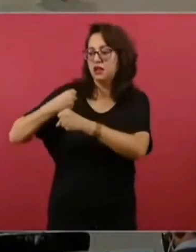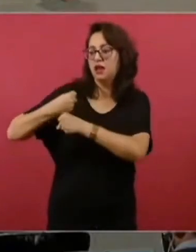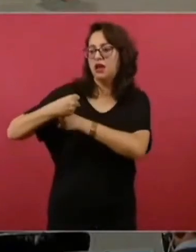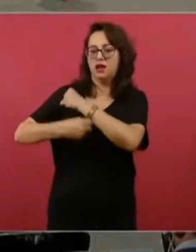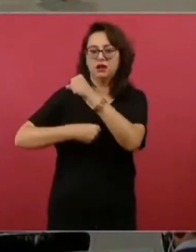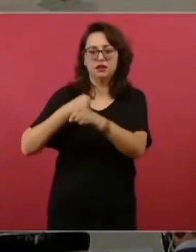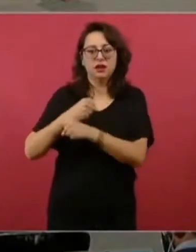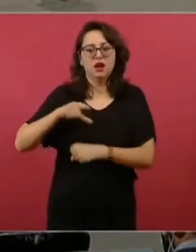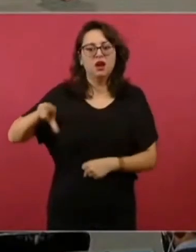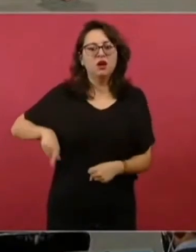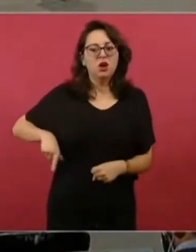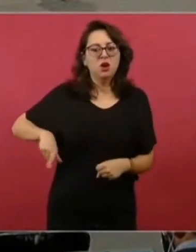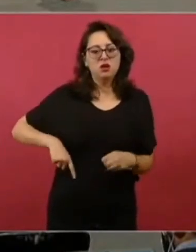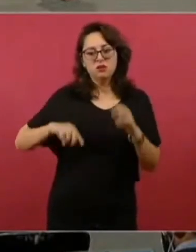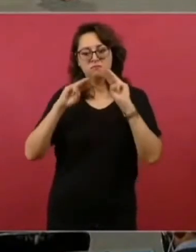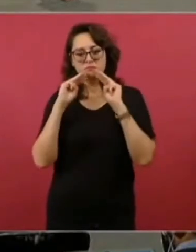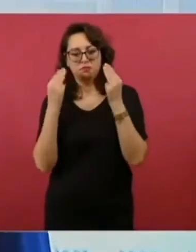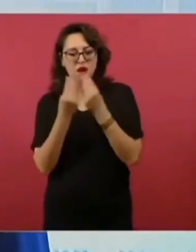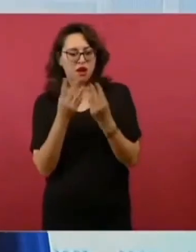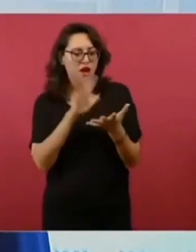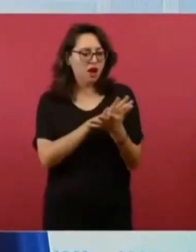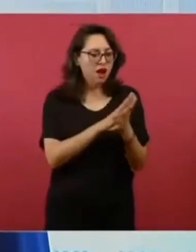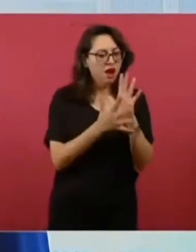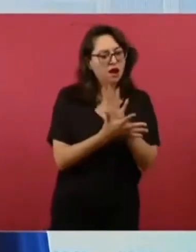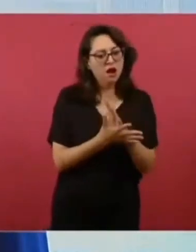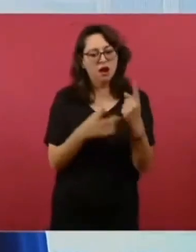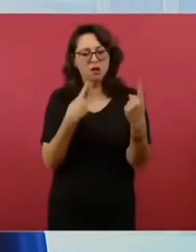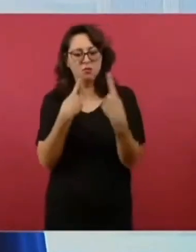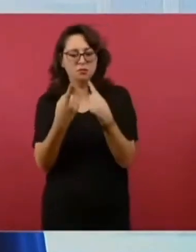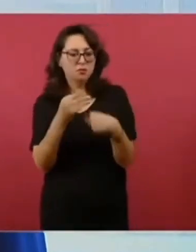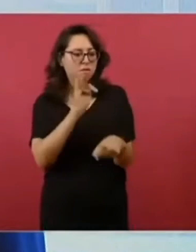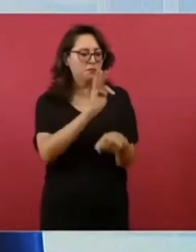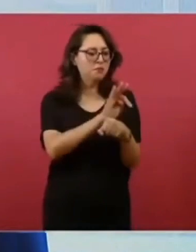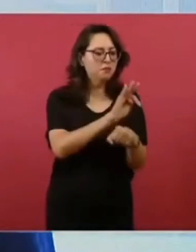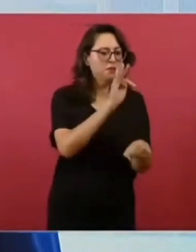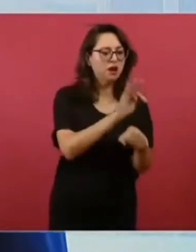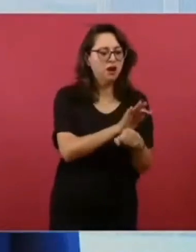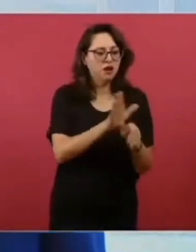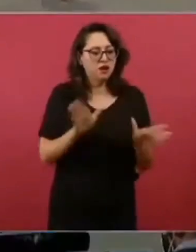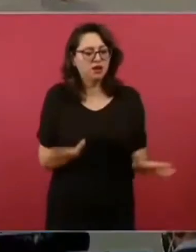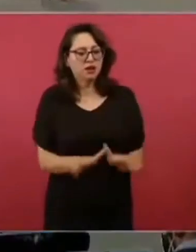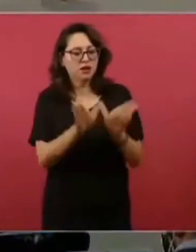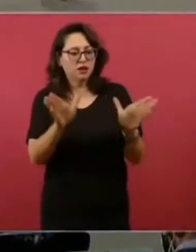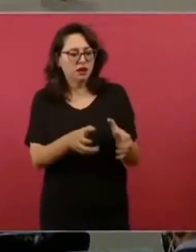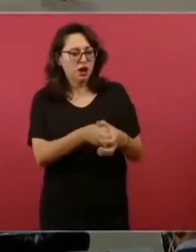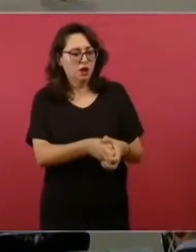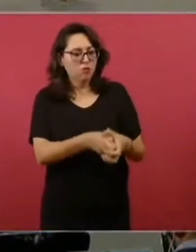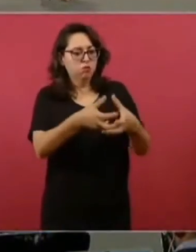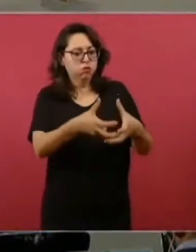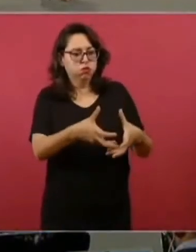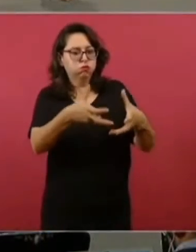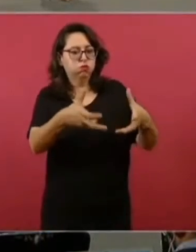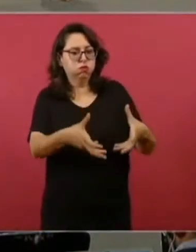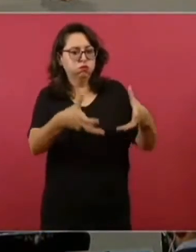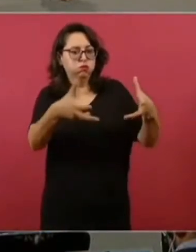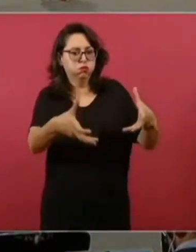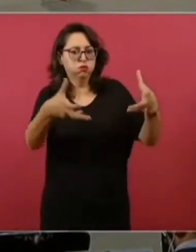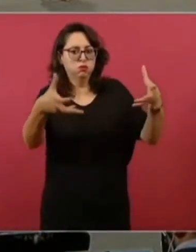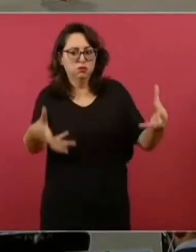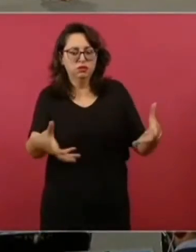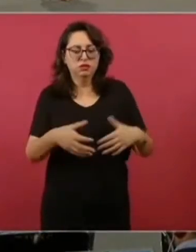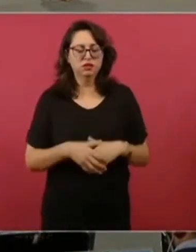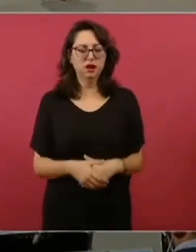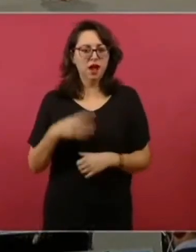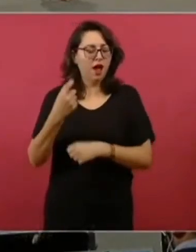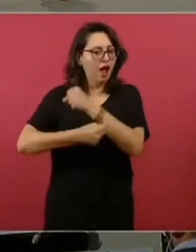Pero eso no lo toman en cuenta, porque no son objetivos y además